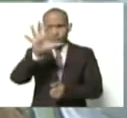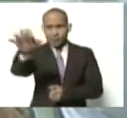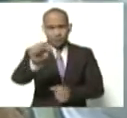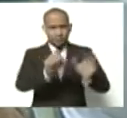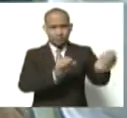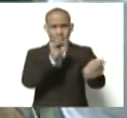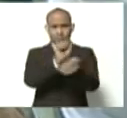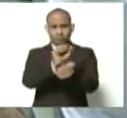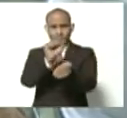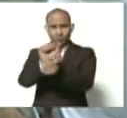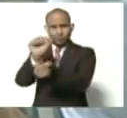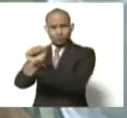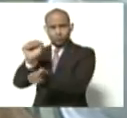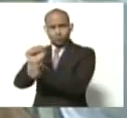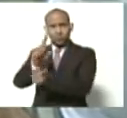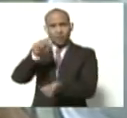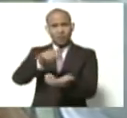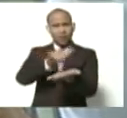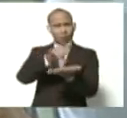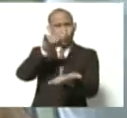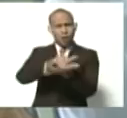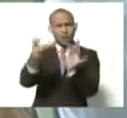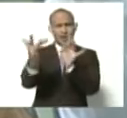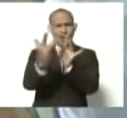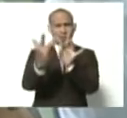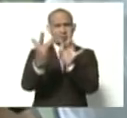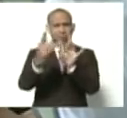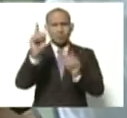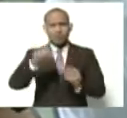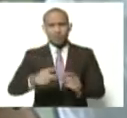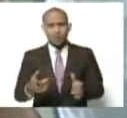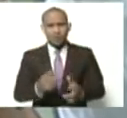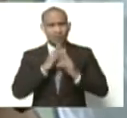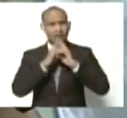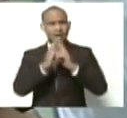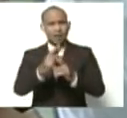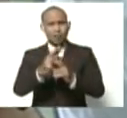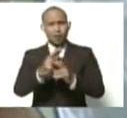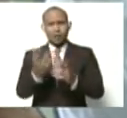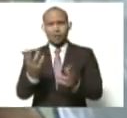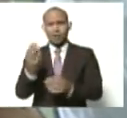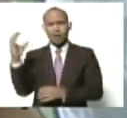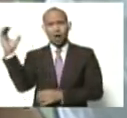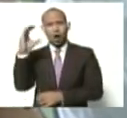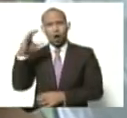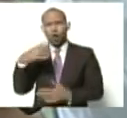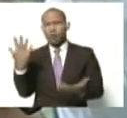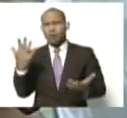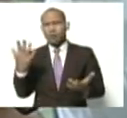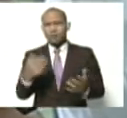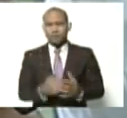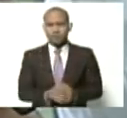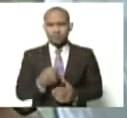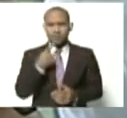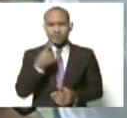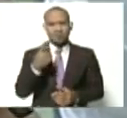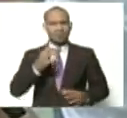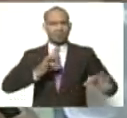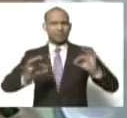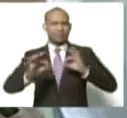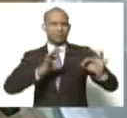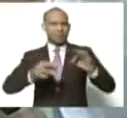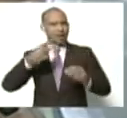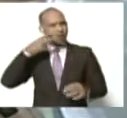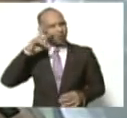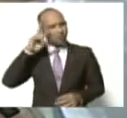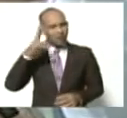las capturas de las conversaciones de WhatsApp entre estos 2 terroristas, y la respuesta de los medios colombianos fue la que vimos en ese pasquín uribista, que por cierto